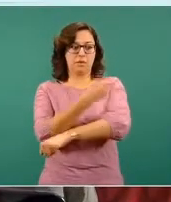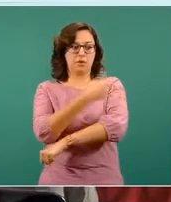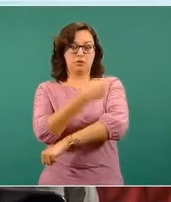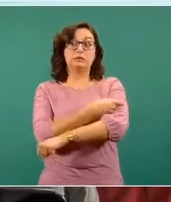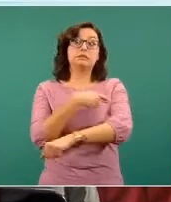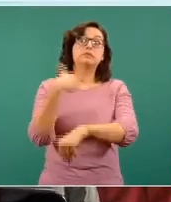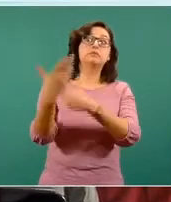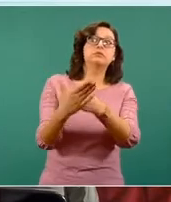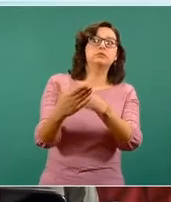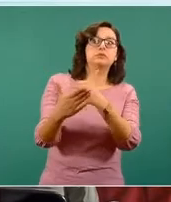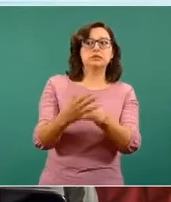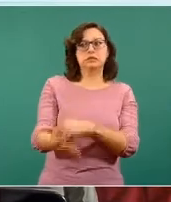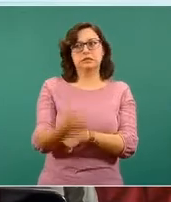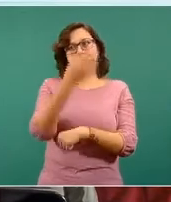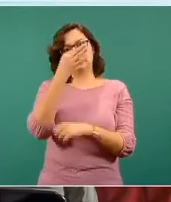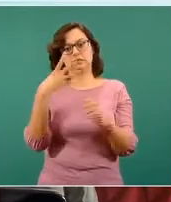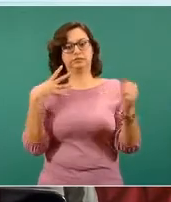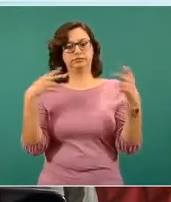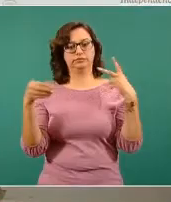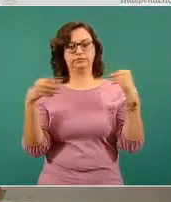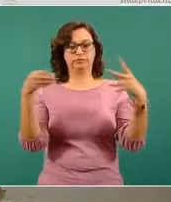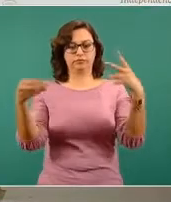adultas mayores,